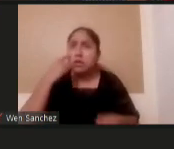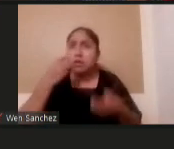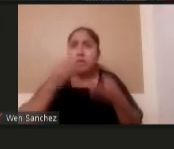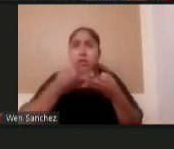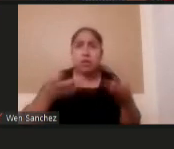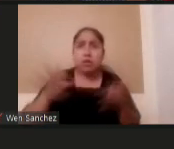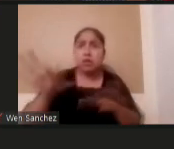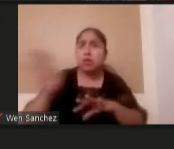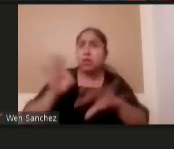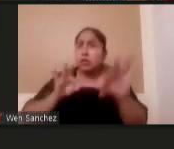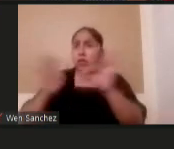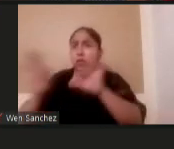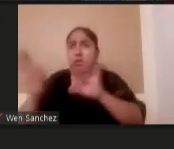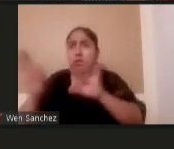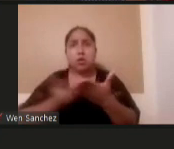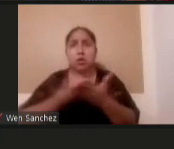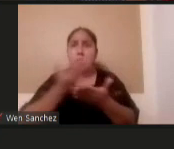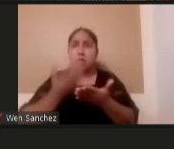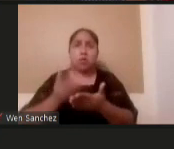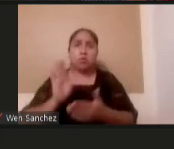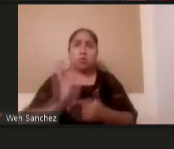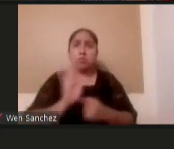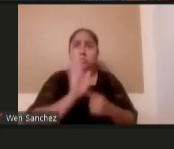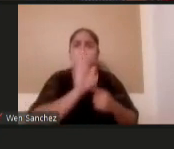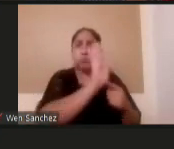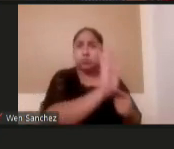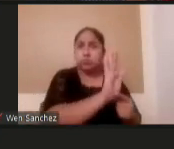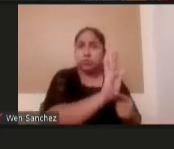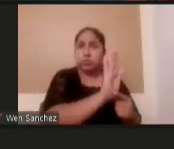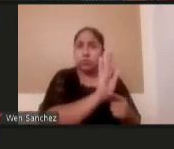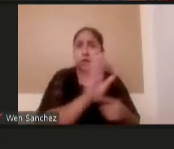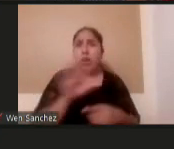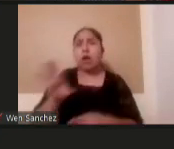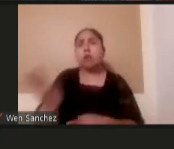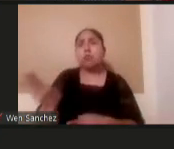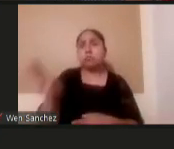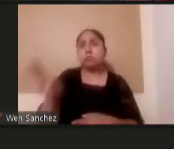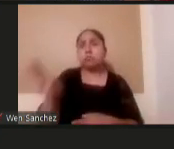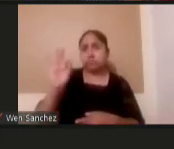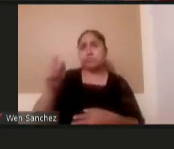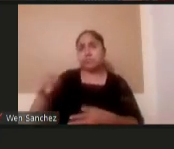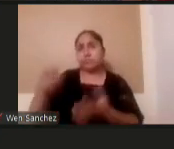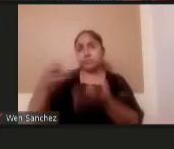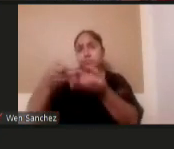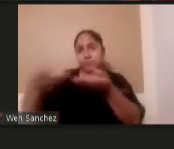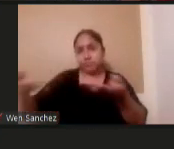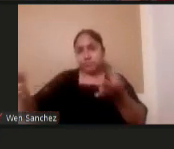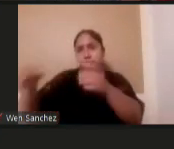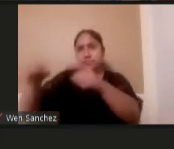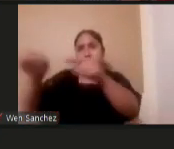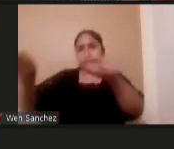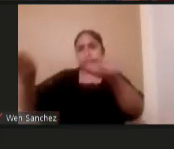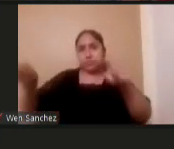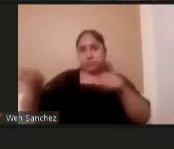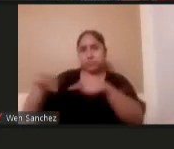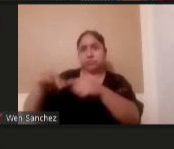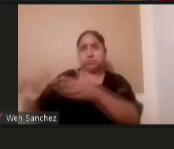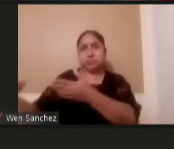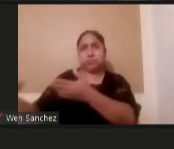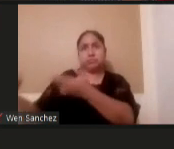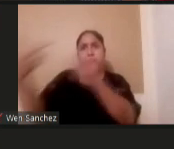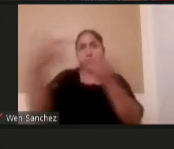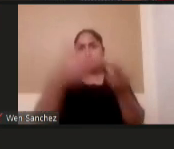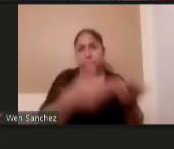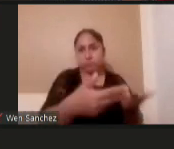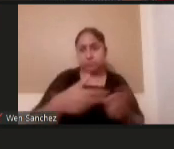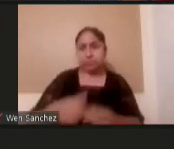finalmente acordamos que fuera este terreno el que se ofreciera para donación y poner a